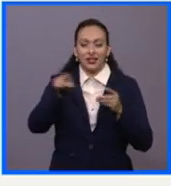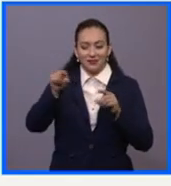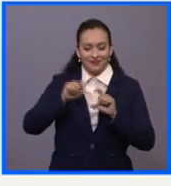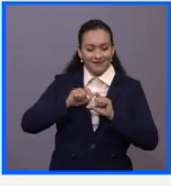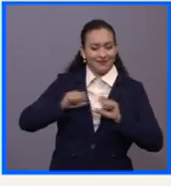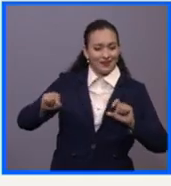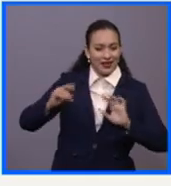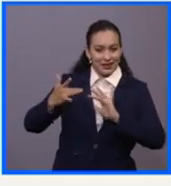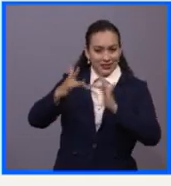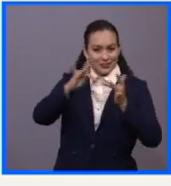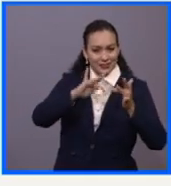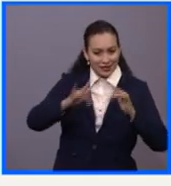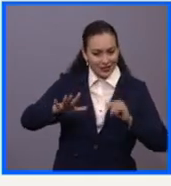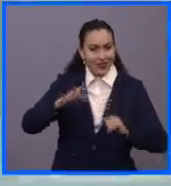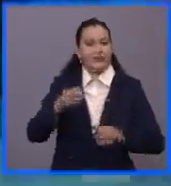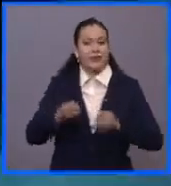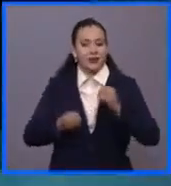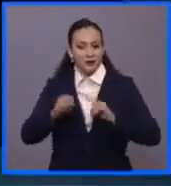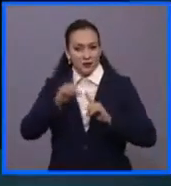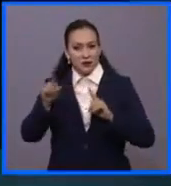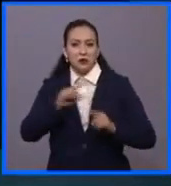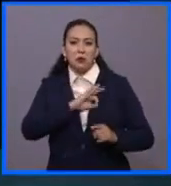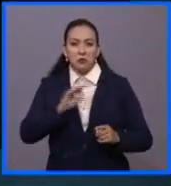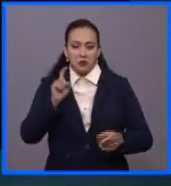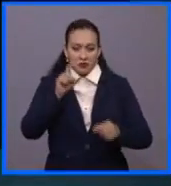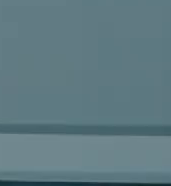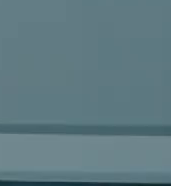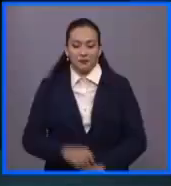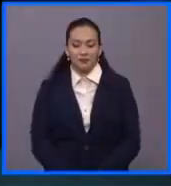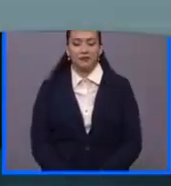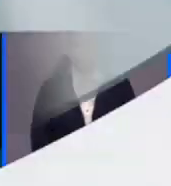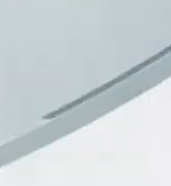encontrará en las redes sociales de la Suprema Corte.